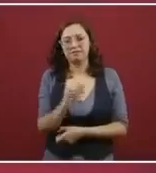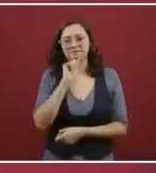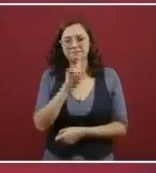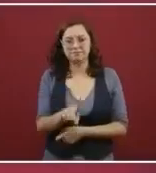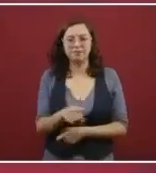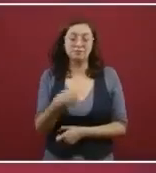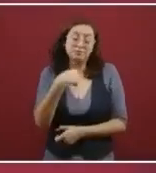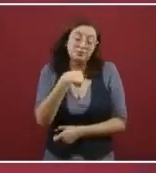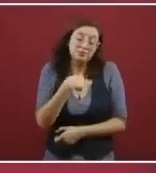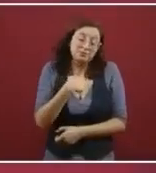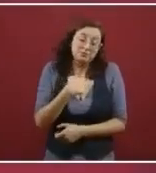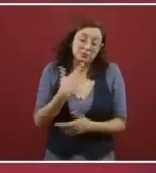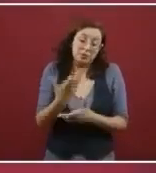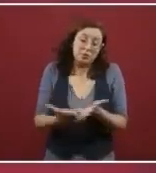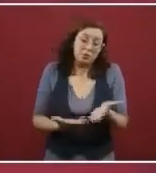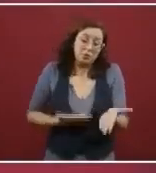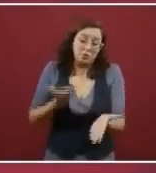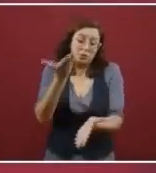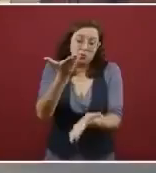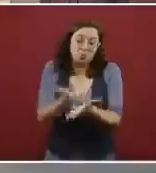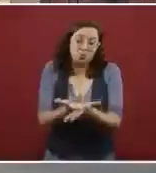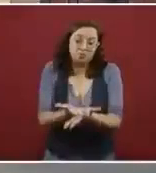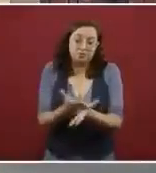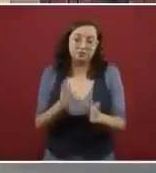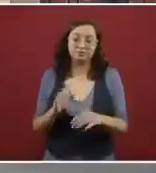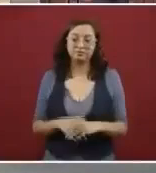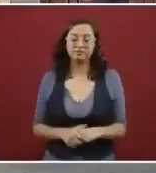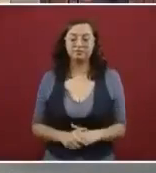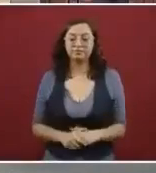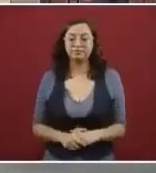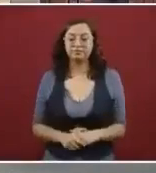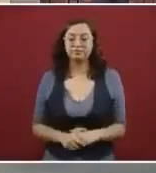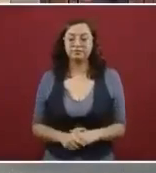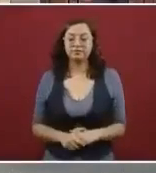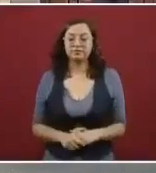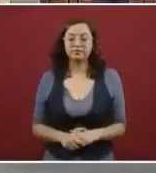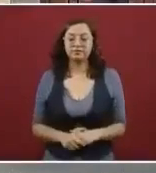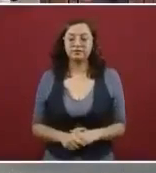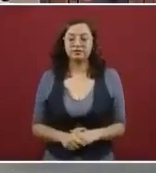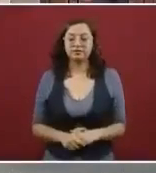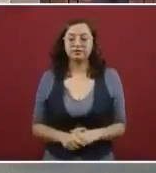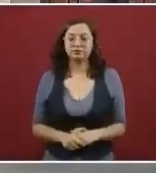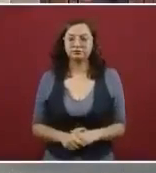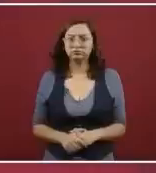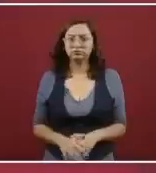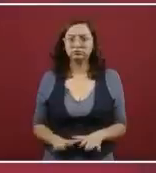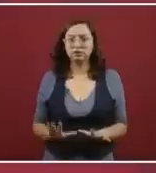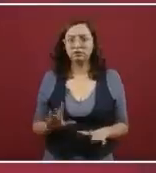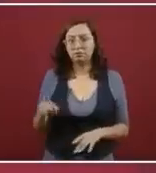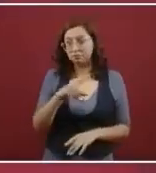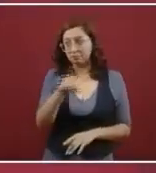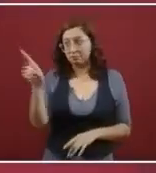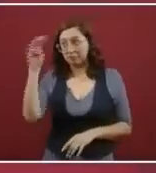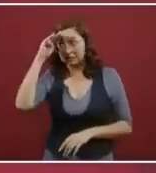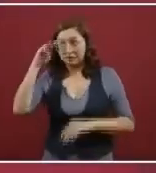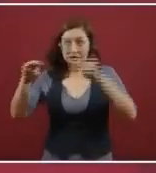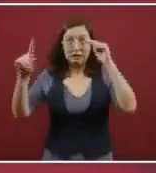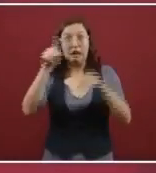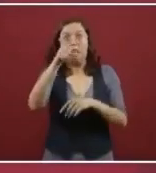Eso es lo que yo propongo, ¿no?, para esto. Que no se vaya a malinterpretar, libre todo, siempre y